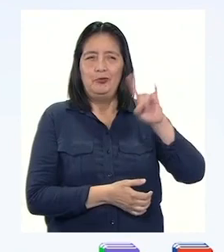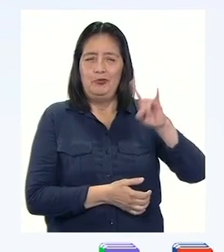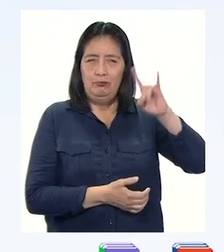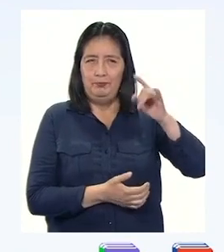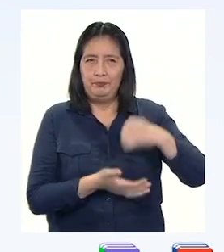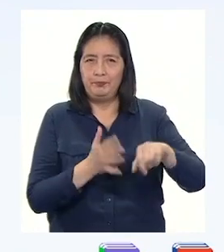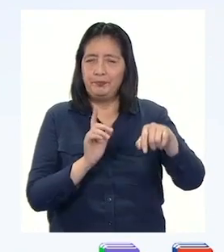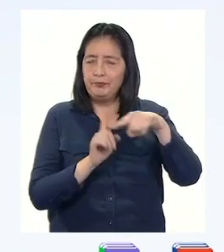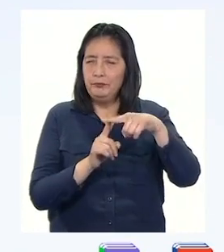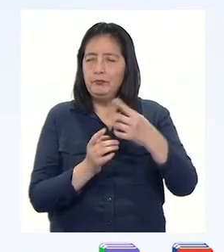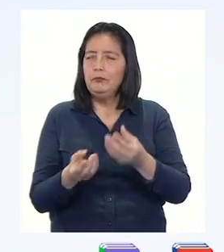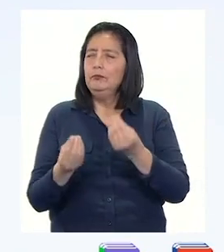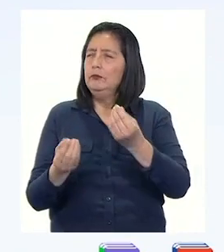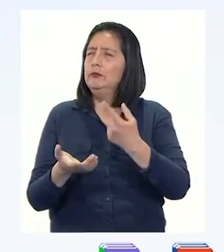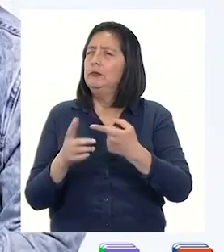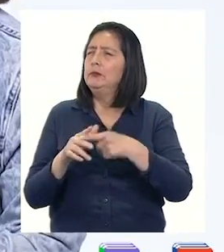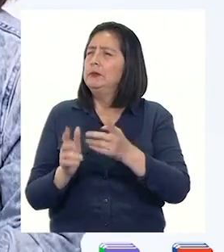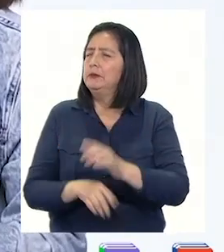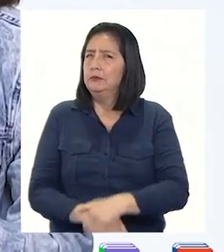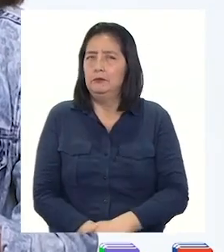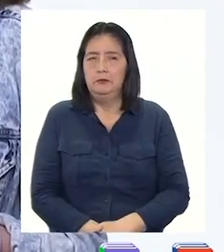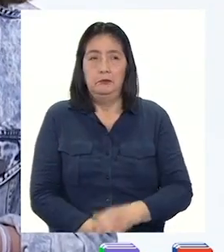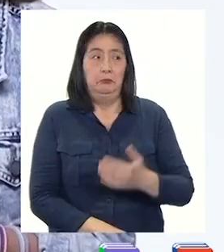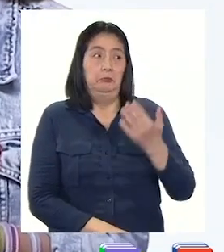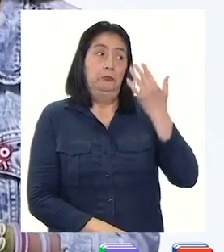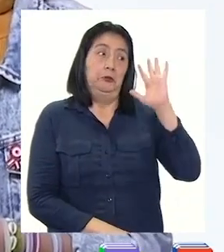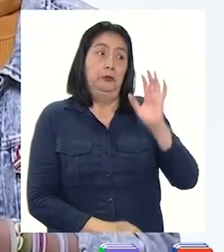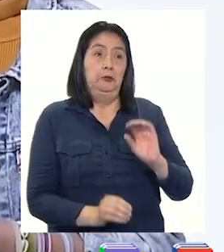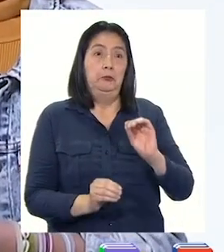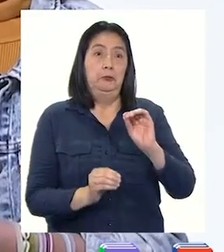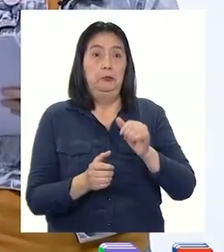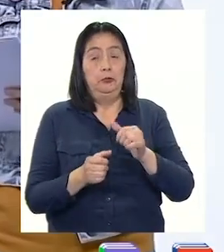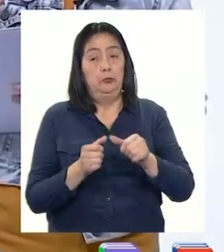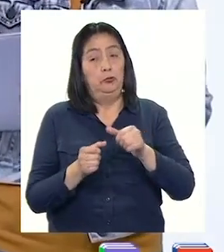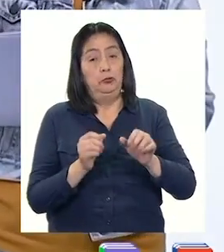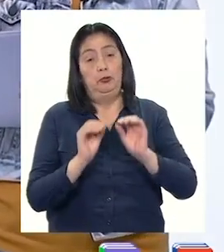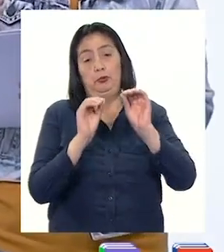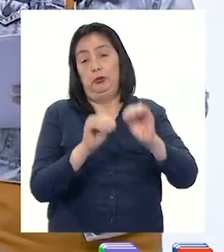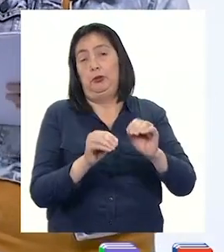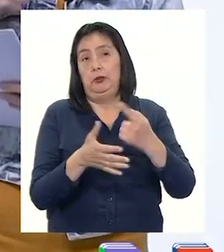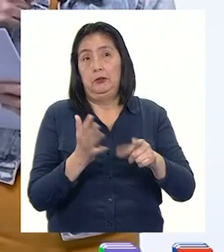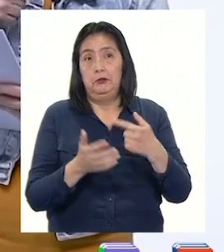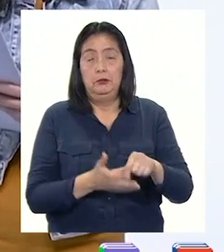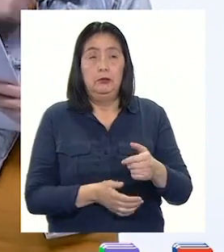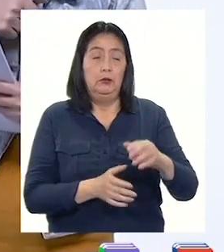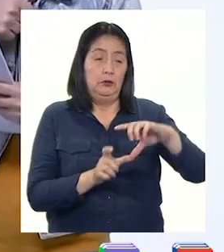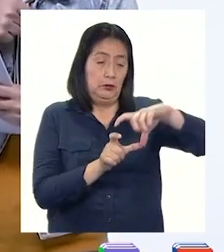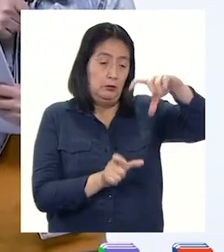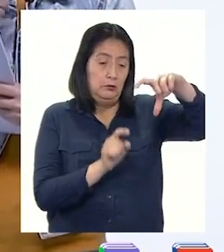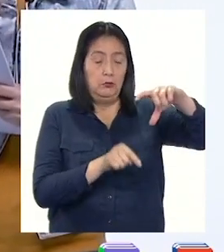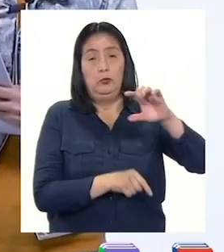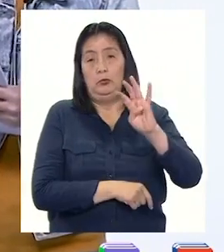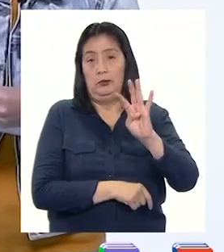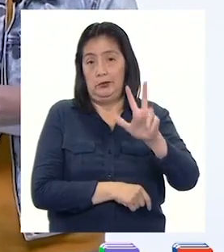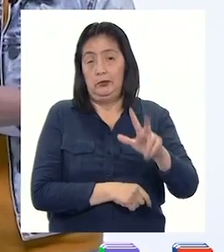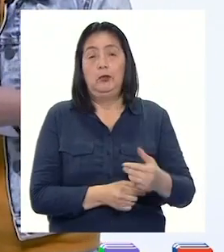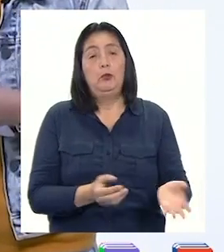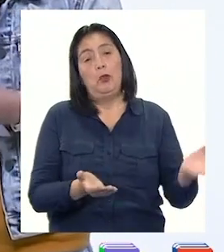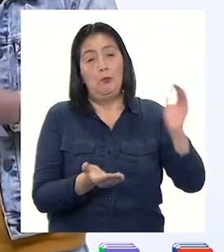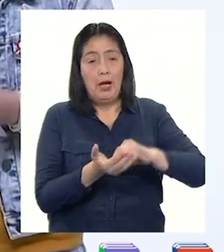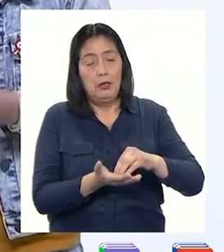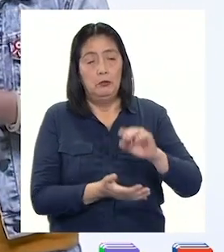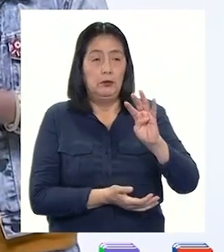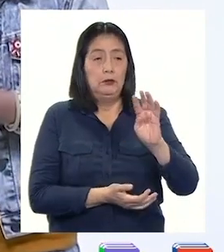adición. ¿Cómo empezaríamos? Supongo que colocando los números. O sea, ponemos en la Yupana 43 y luego